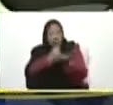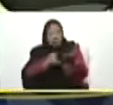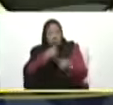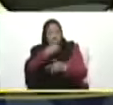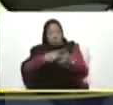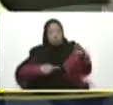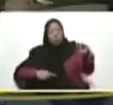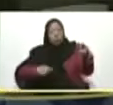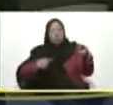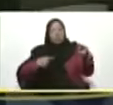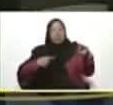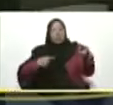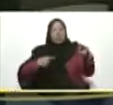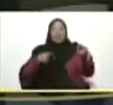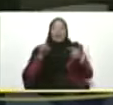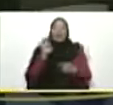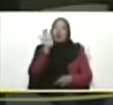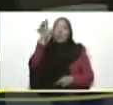es europea